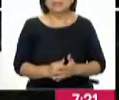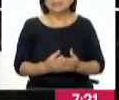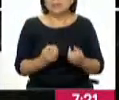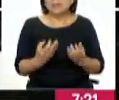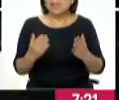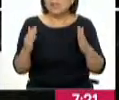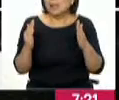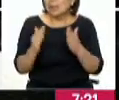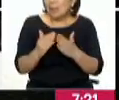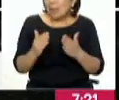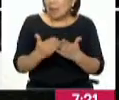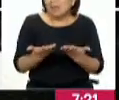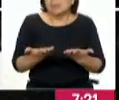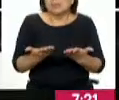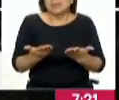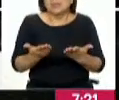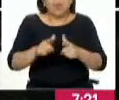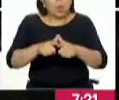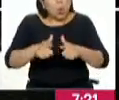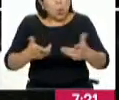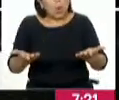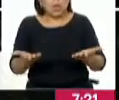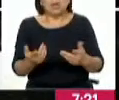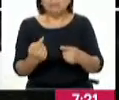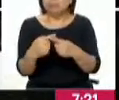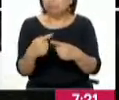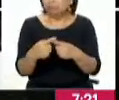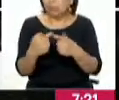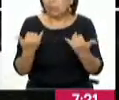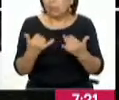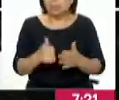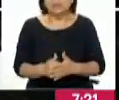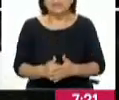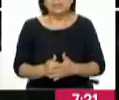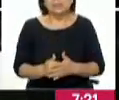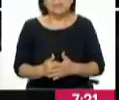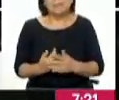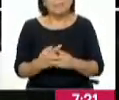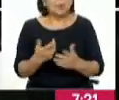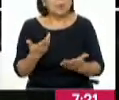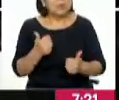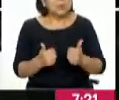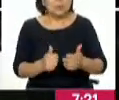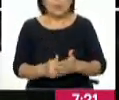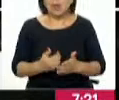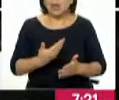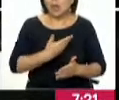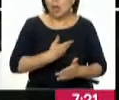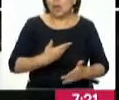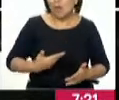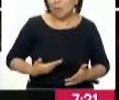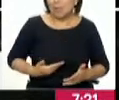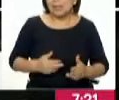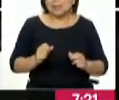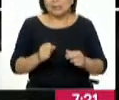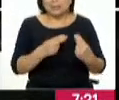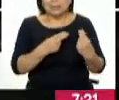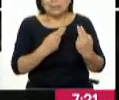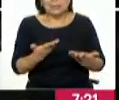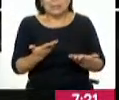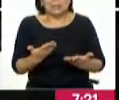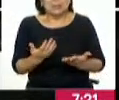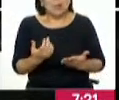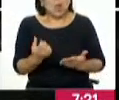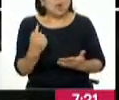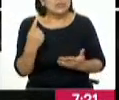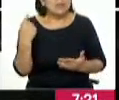de viviendas como de infraestructura pública en esta zona del país, por lo cual el gobierno nacional lo que ha comprometido son